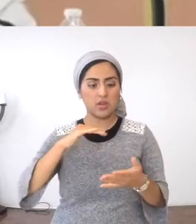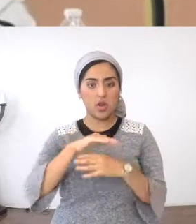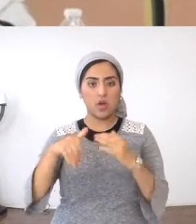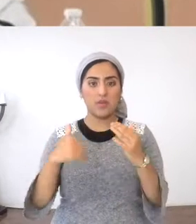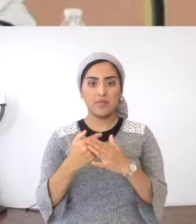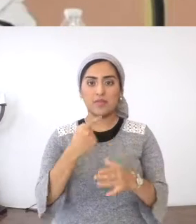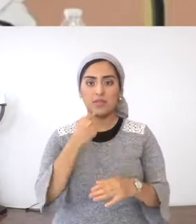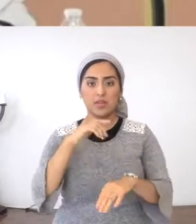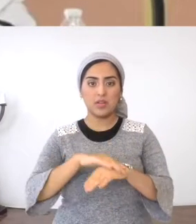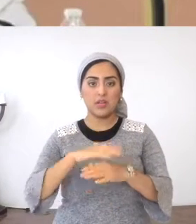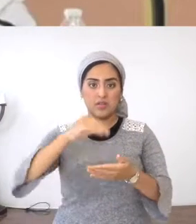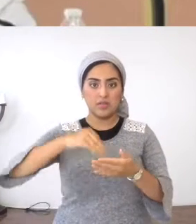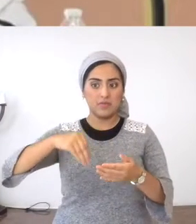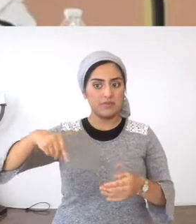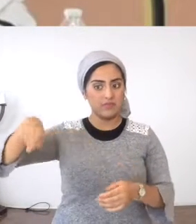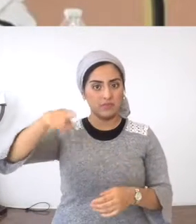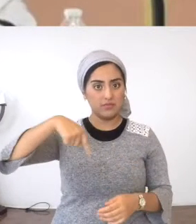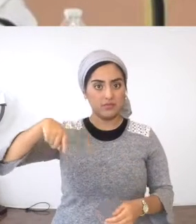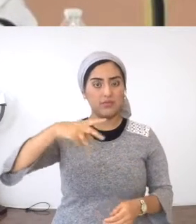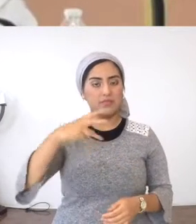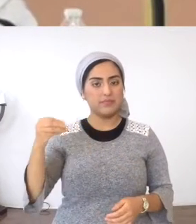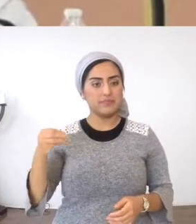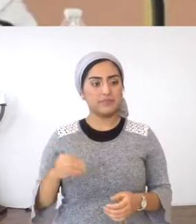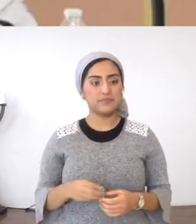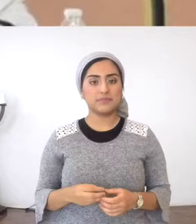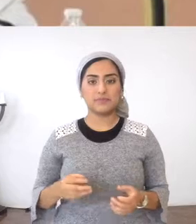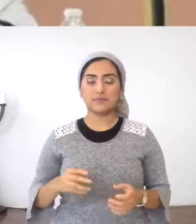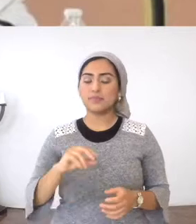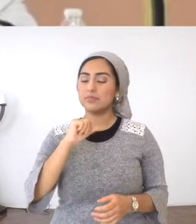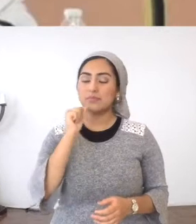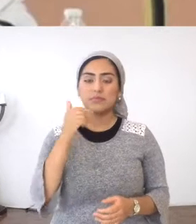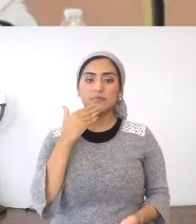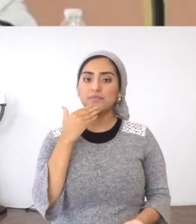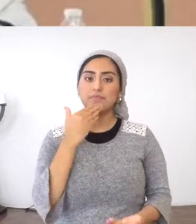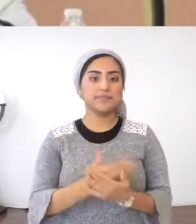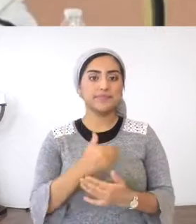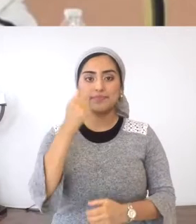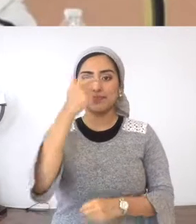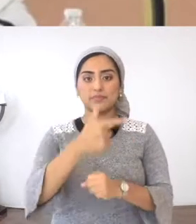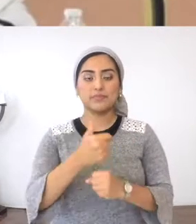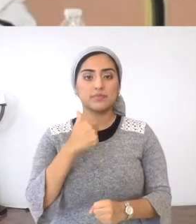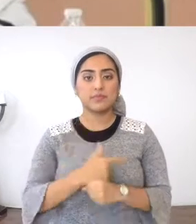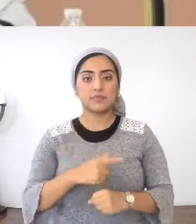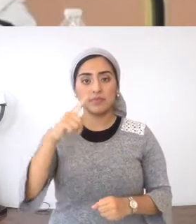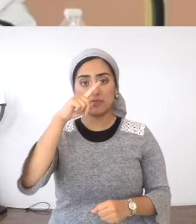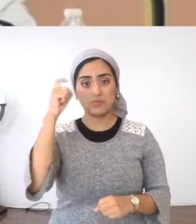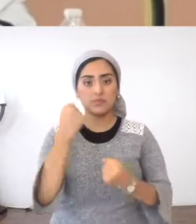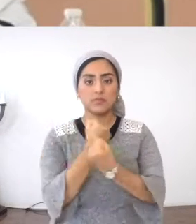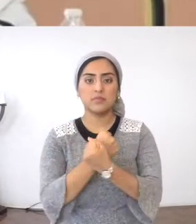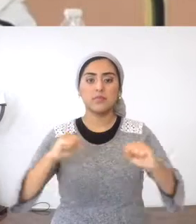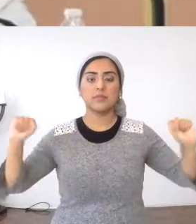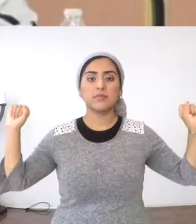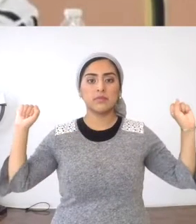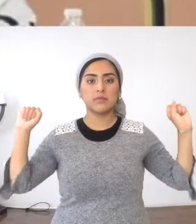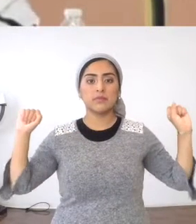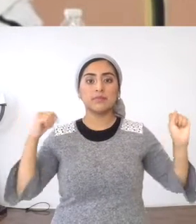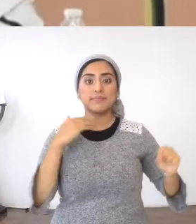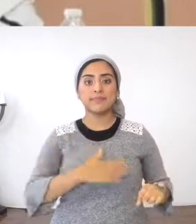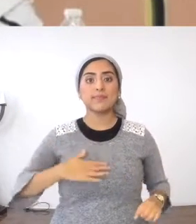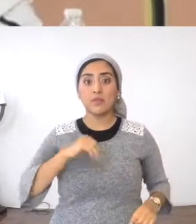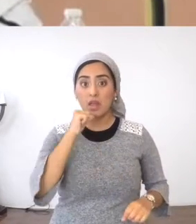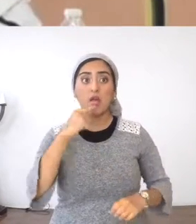redención Y yo leí Todo lo que dicen Los escritos De ellos Y es una Abominación Hermanos Porque la